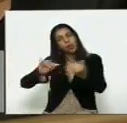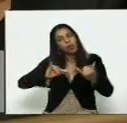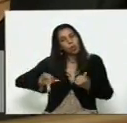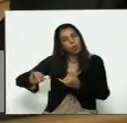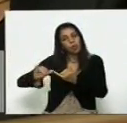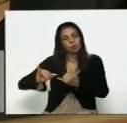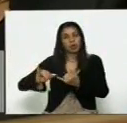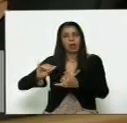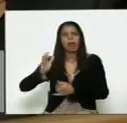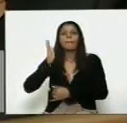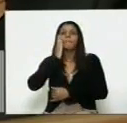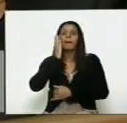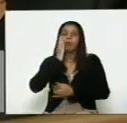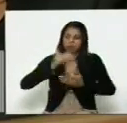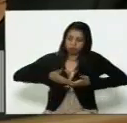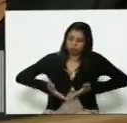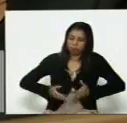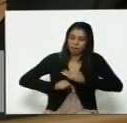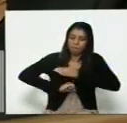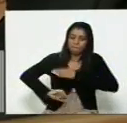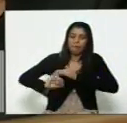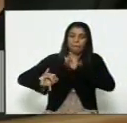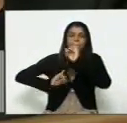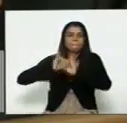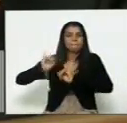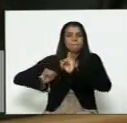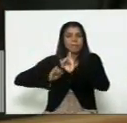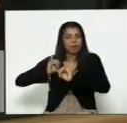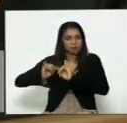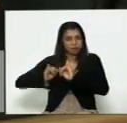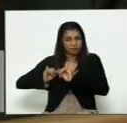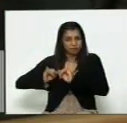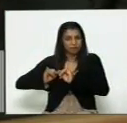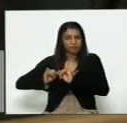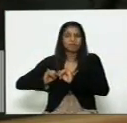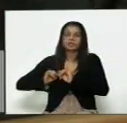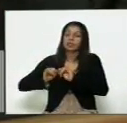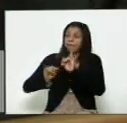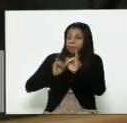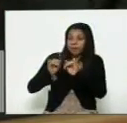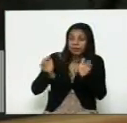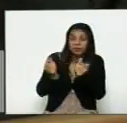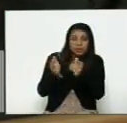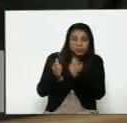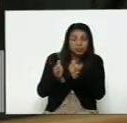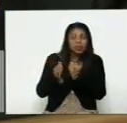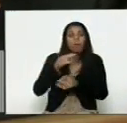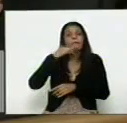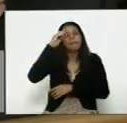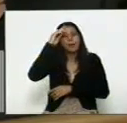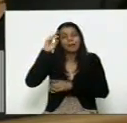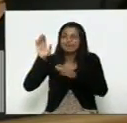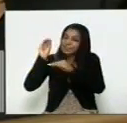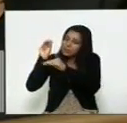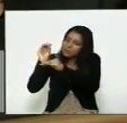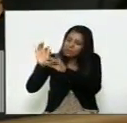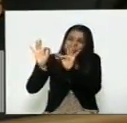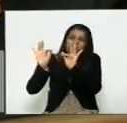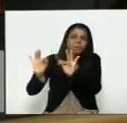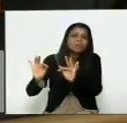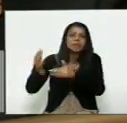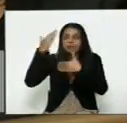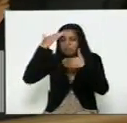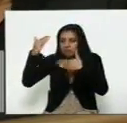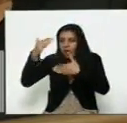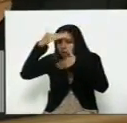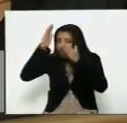las madres, los recién nacidos, las recién nacidas y el padre durante el proceso de